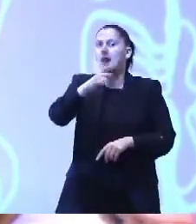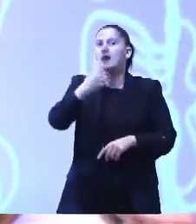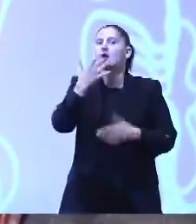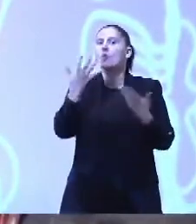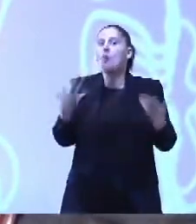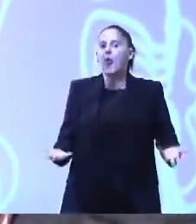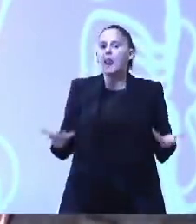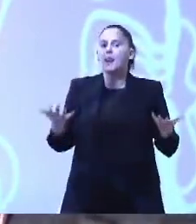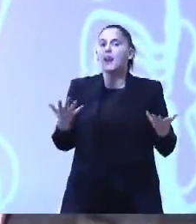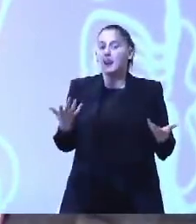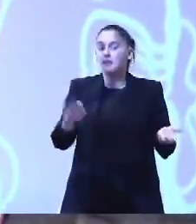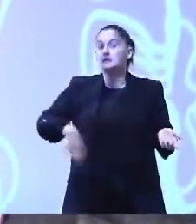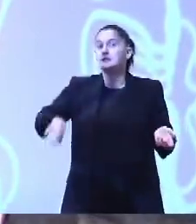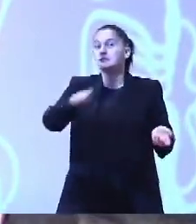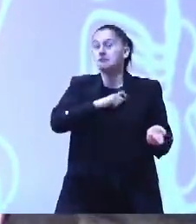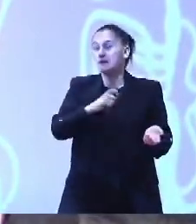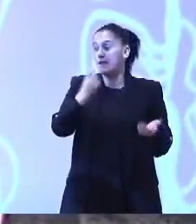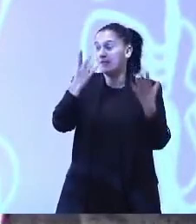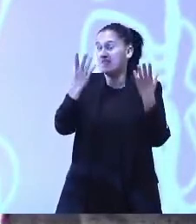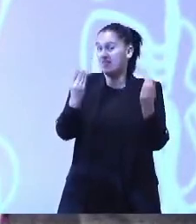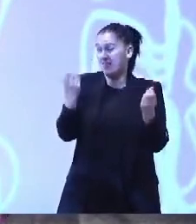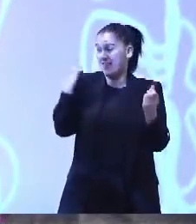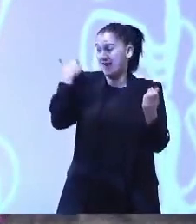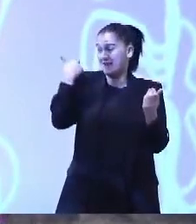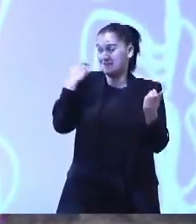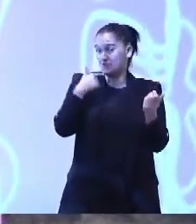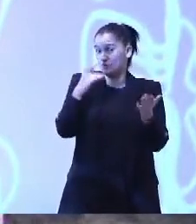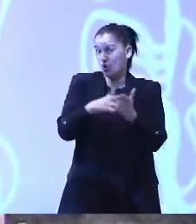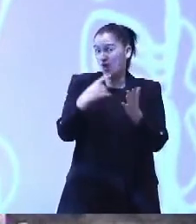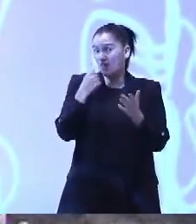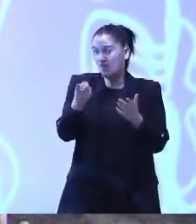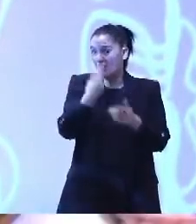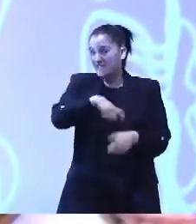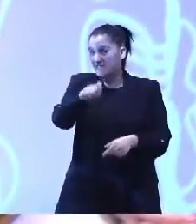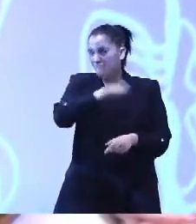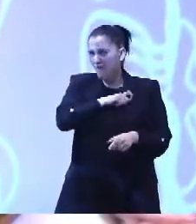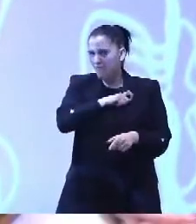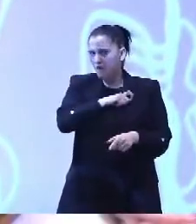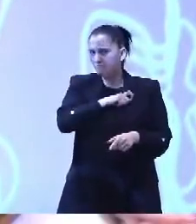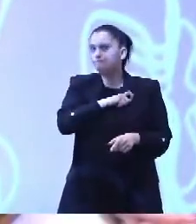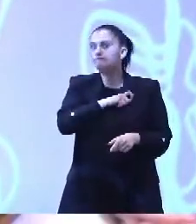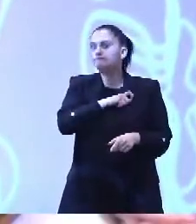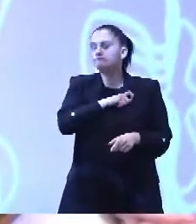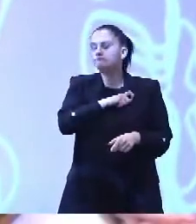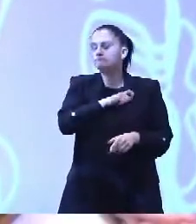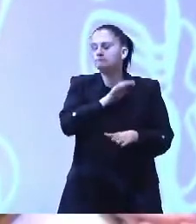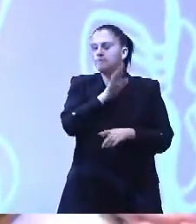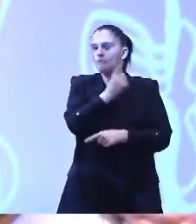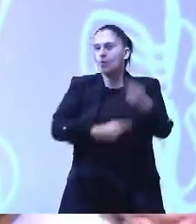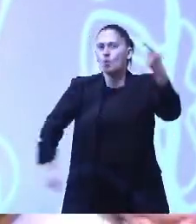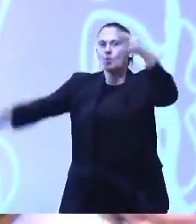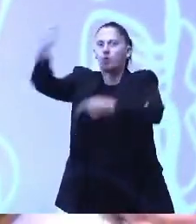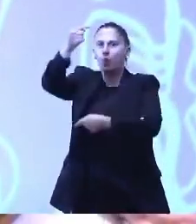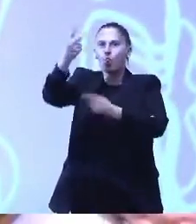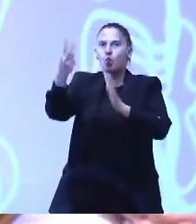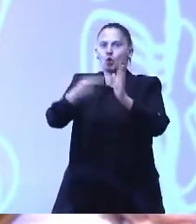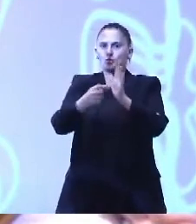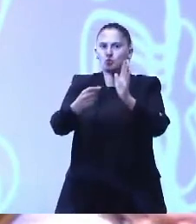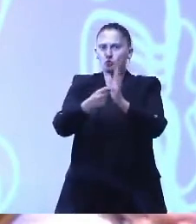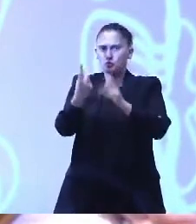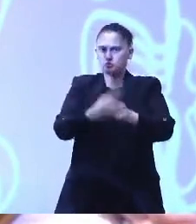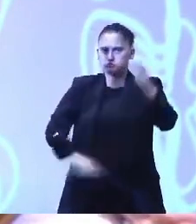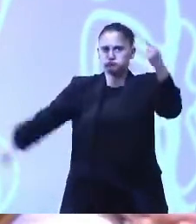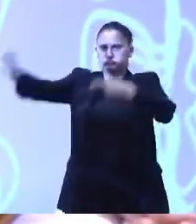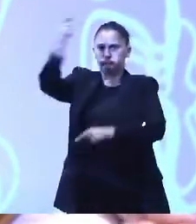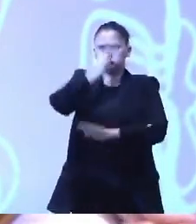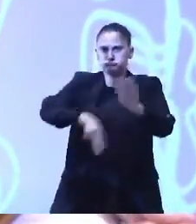Economist, hace poco más de 10 días, ha dicho que España se eleva o sube 2 puntos, o sí, 2